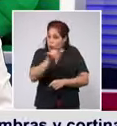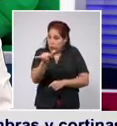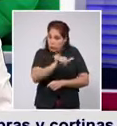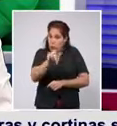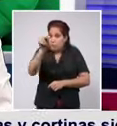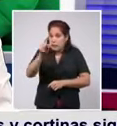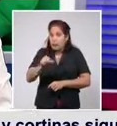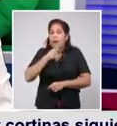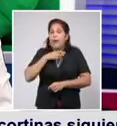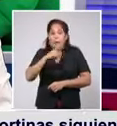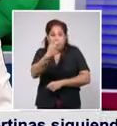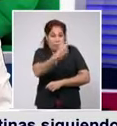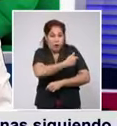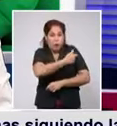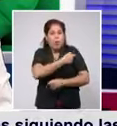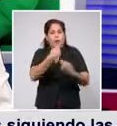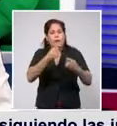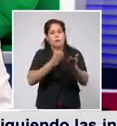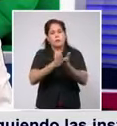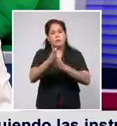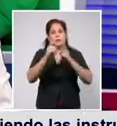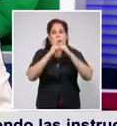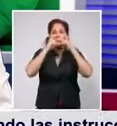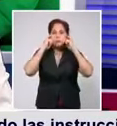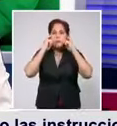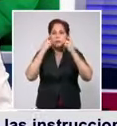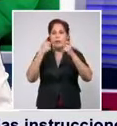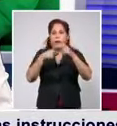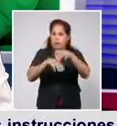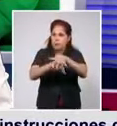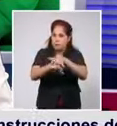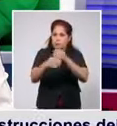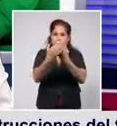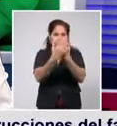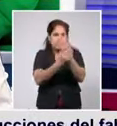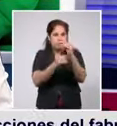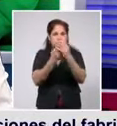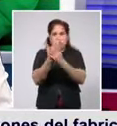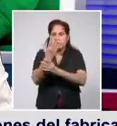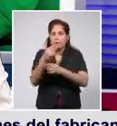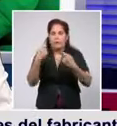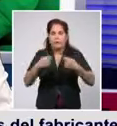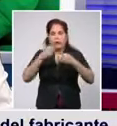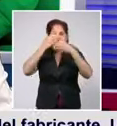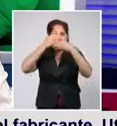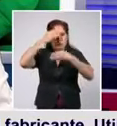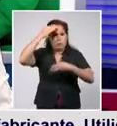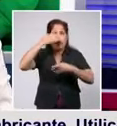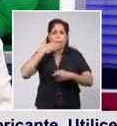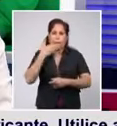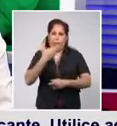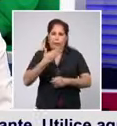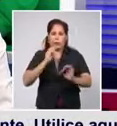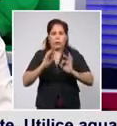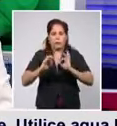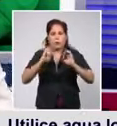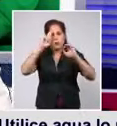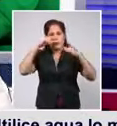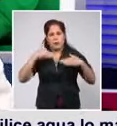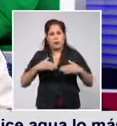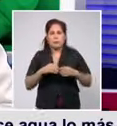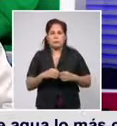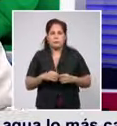pues tiene que seguir utilizando todas las medidas de seguridad en su protección. Un paso más